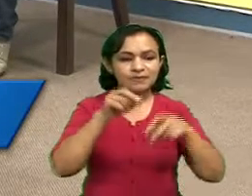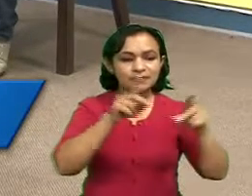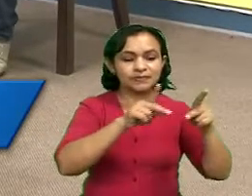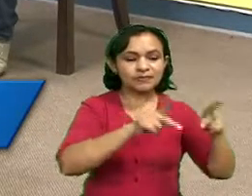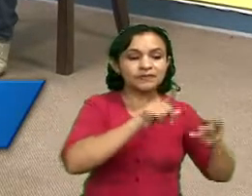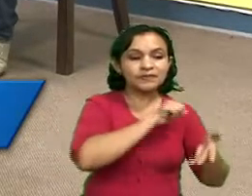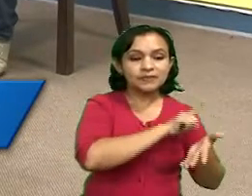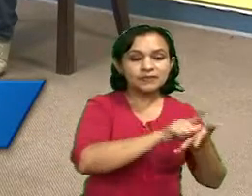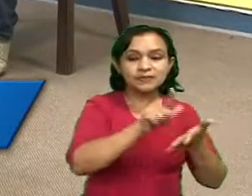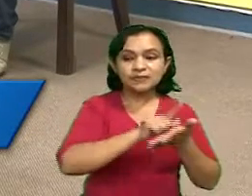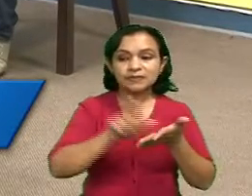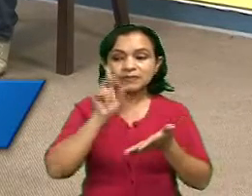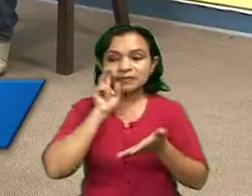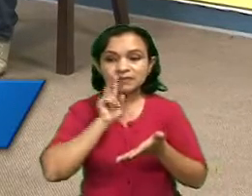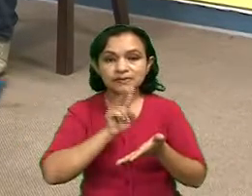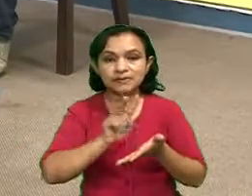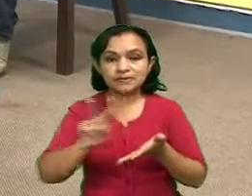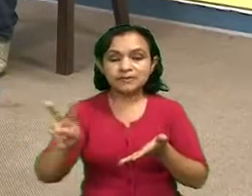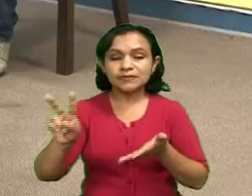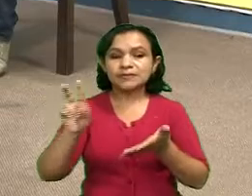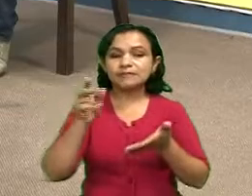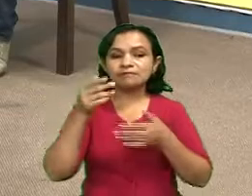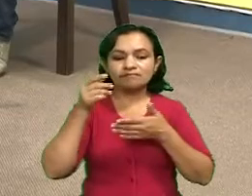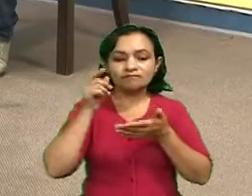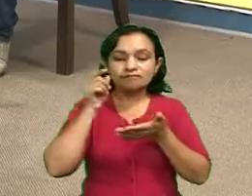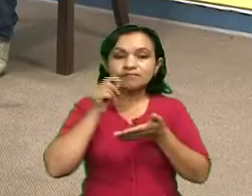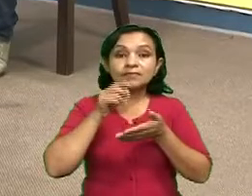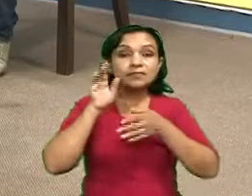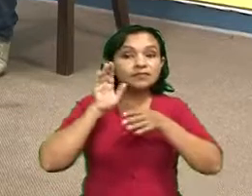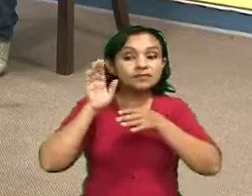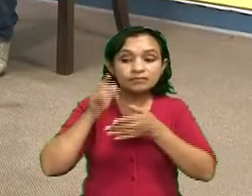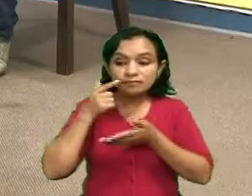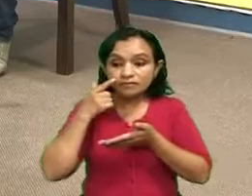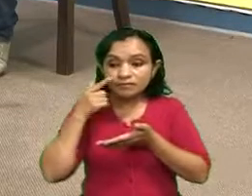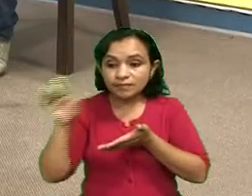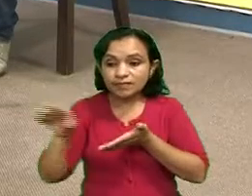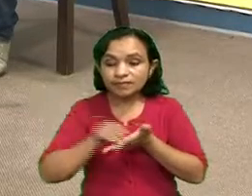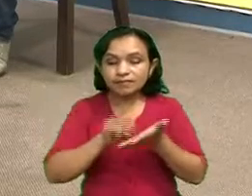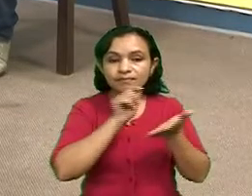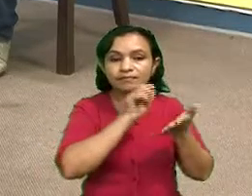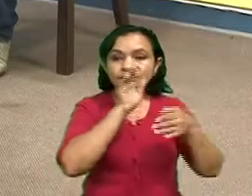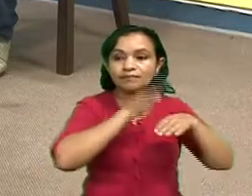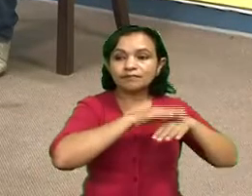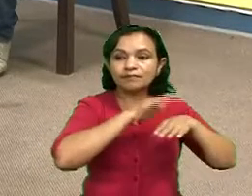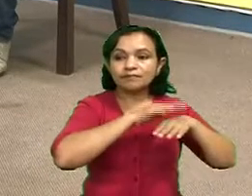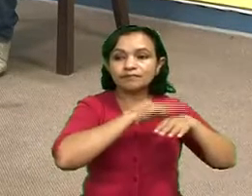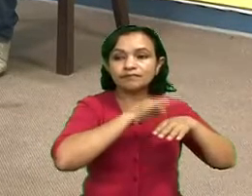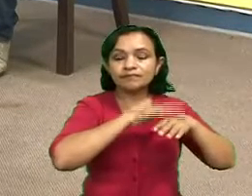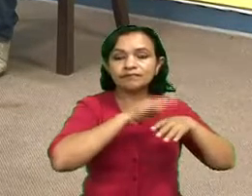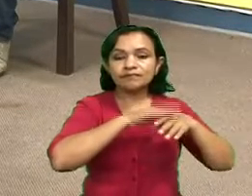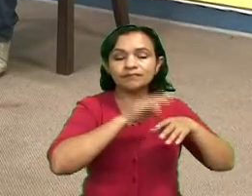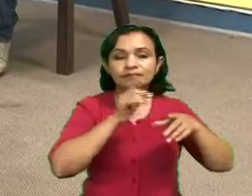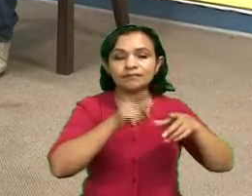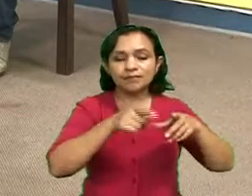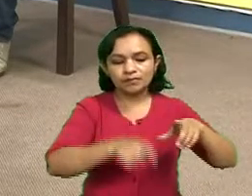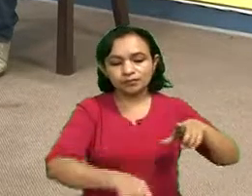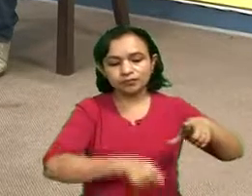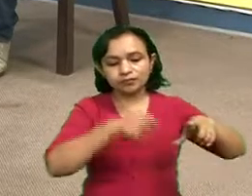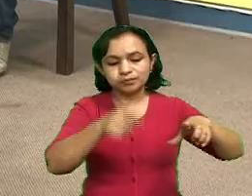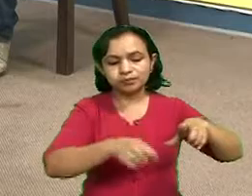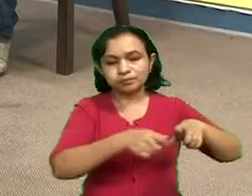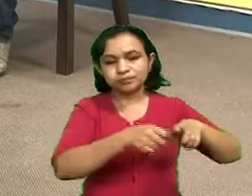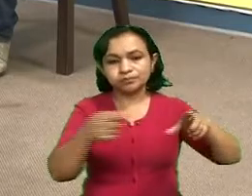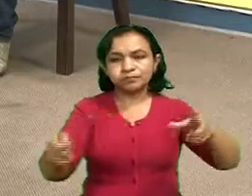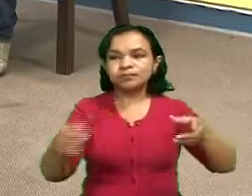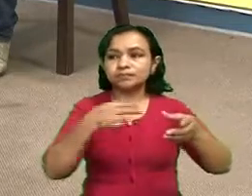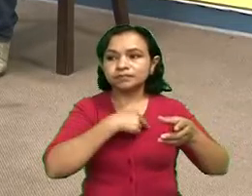de higiene, que son los que van a hacer las notificaciones. Algo muy importante, dentro de los puntos clave están las vulcanizadoras, que en las